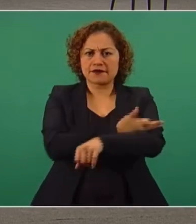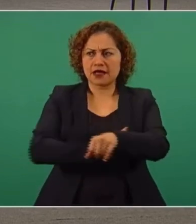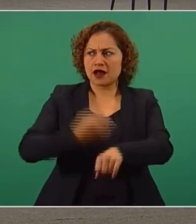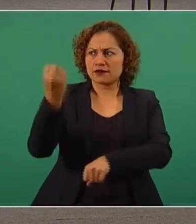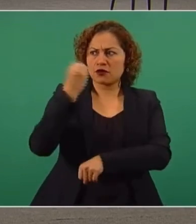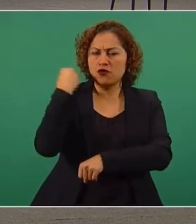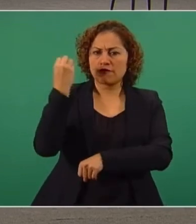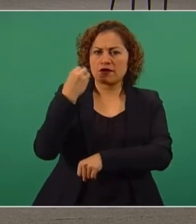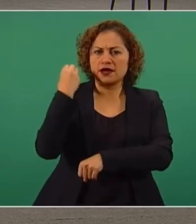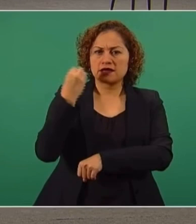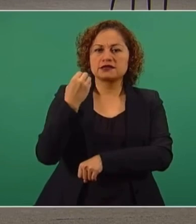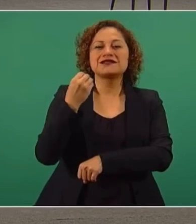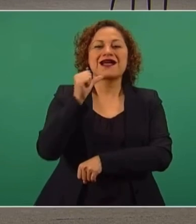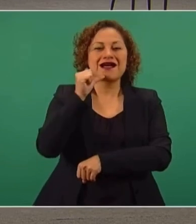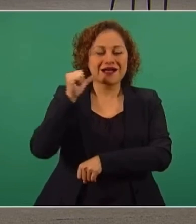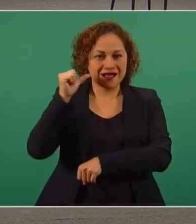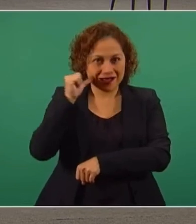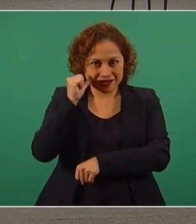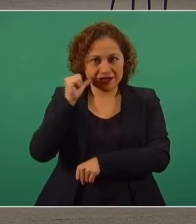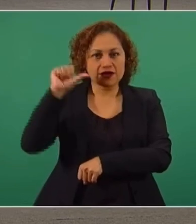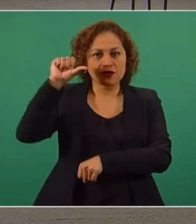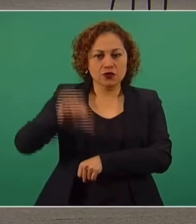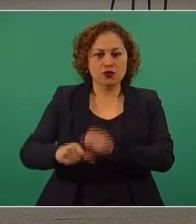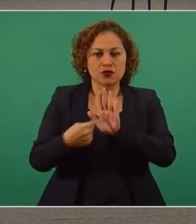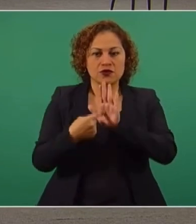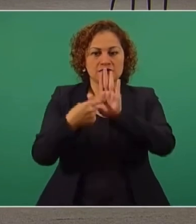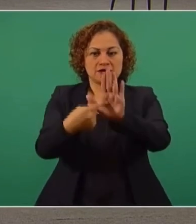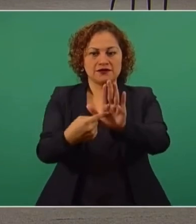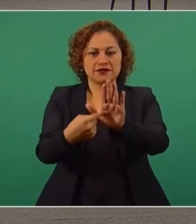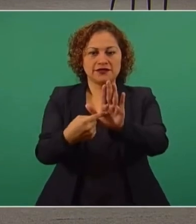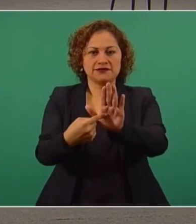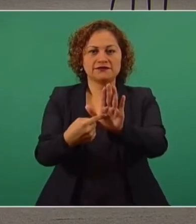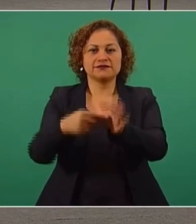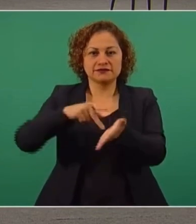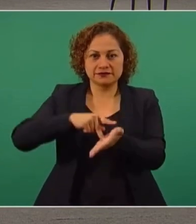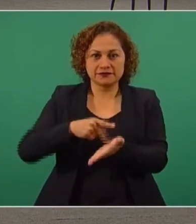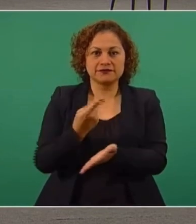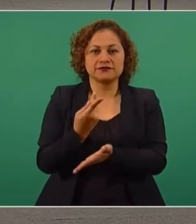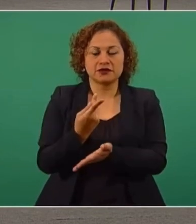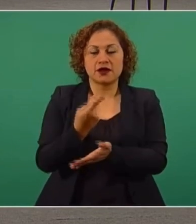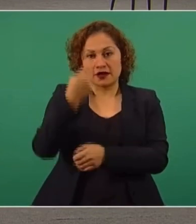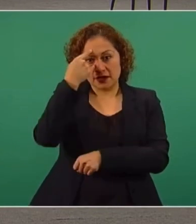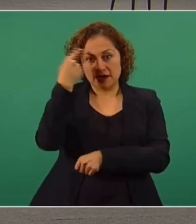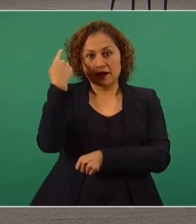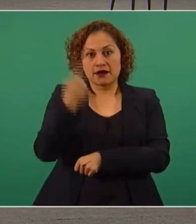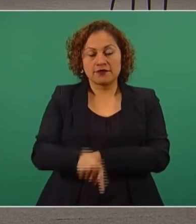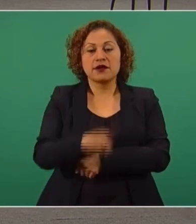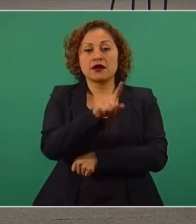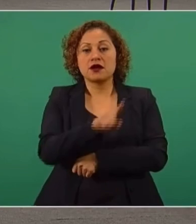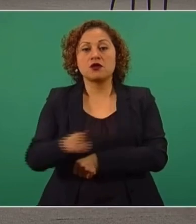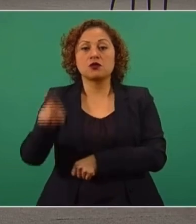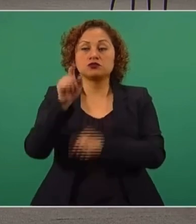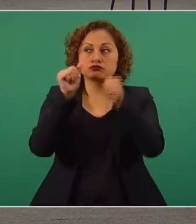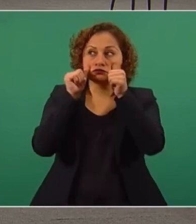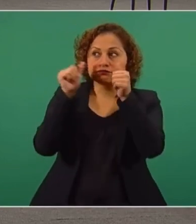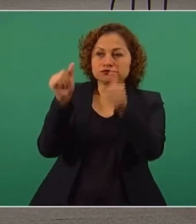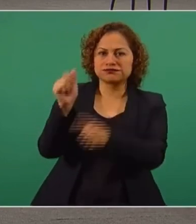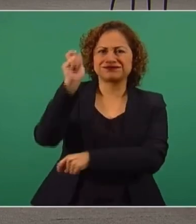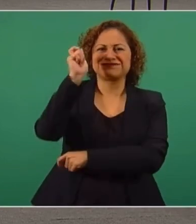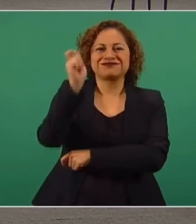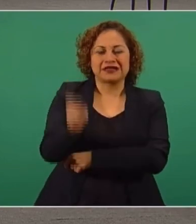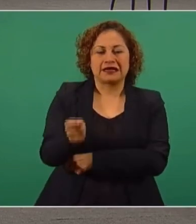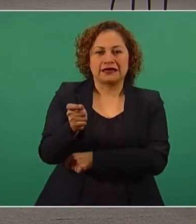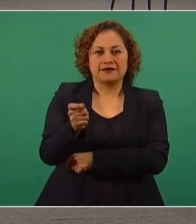para identificar lo que hemos mencionado sobre la reducción